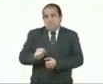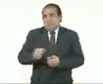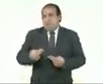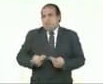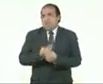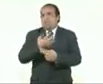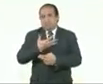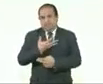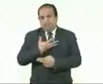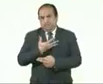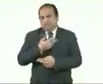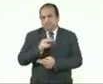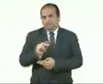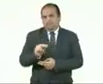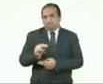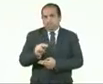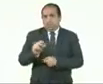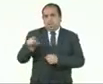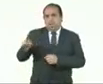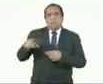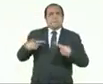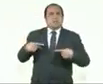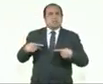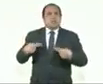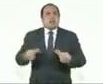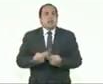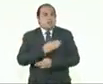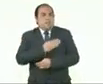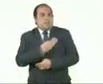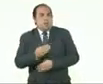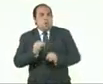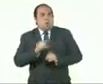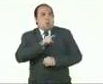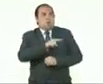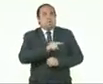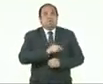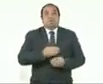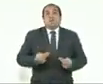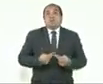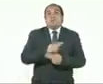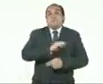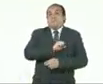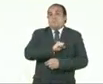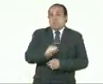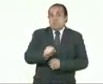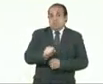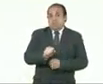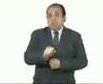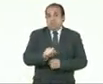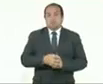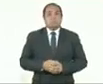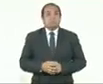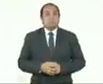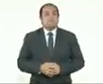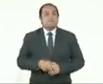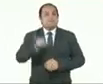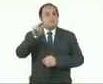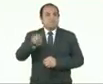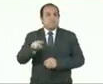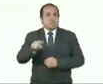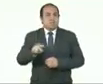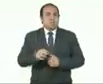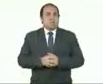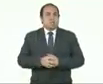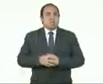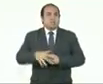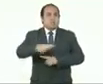nacimiento, no es que una persona nazca buena o nazca mala, realmente son las